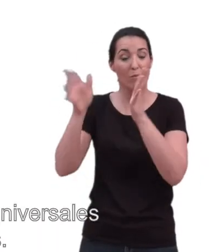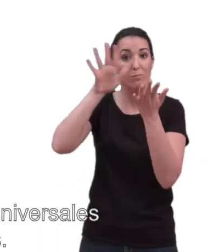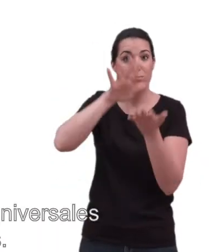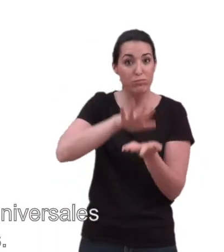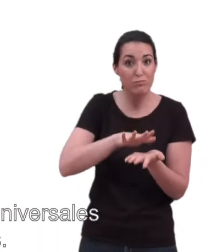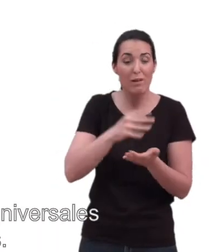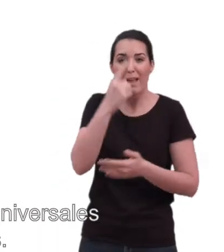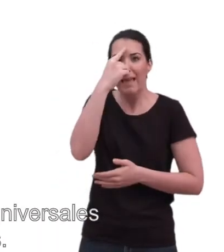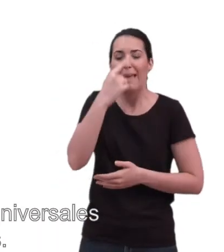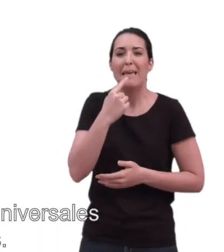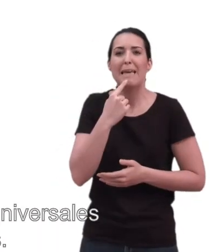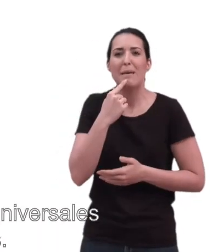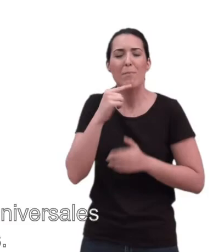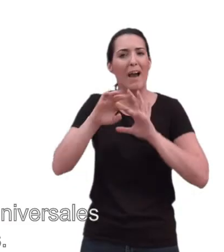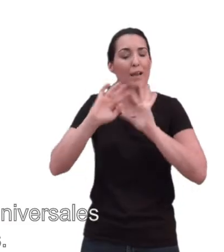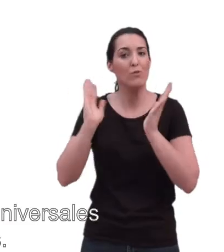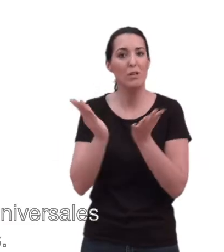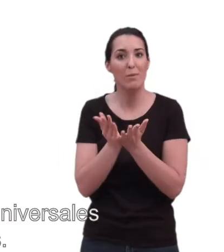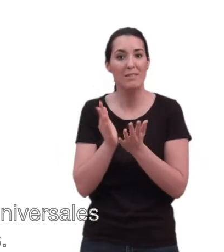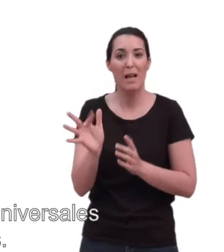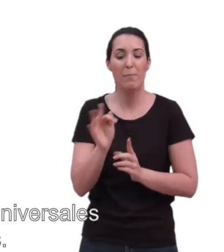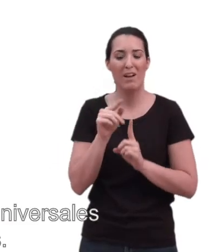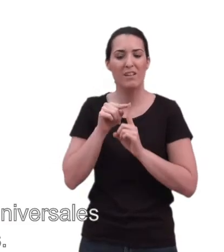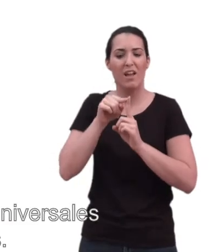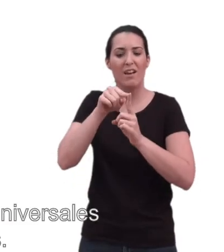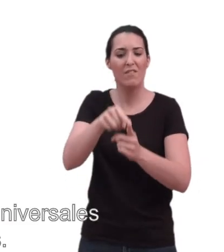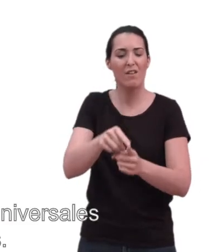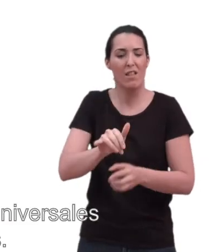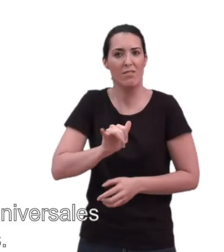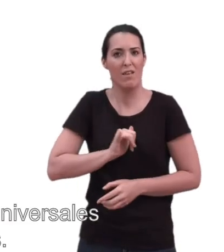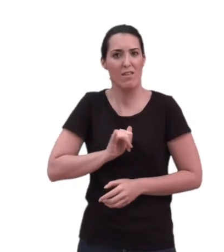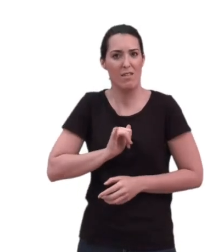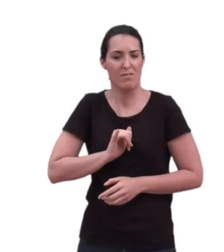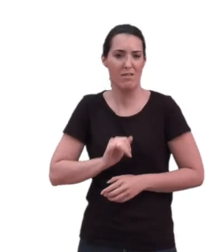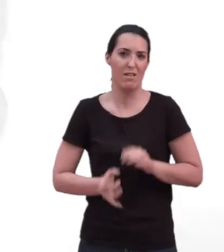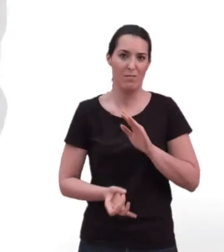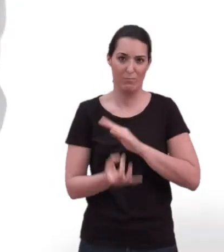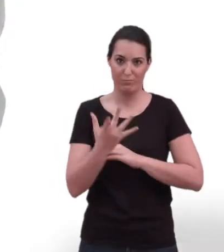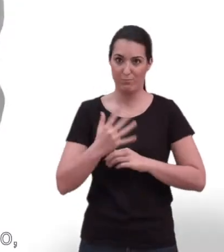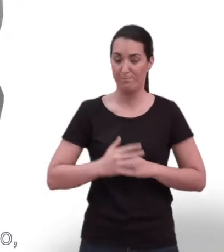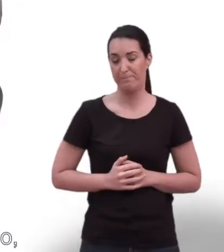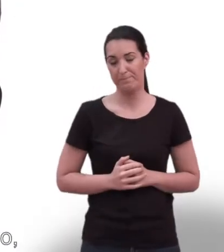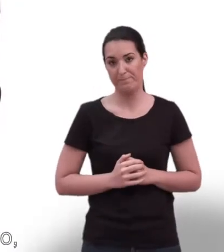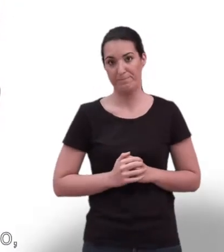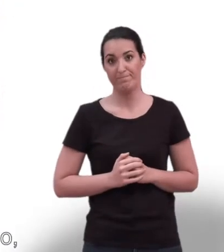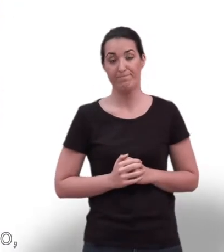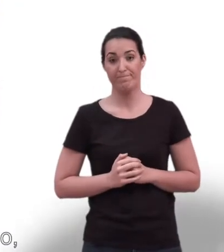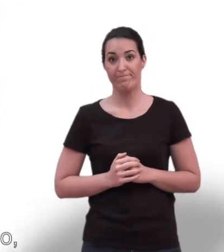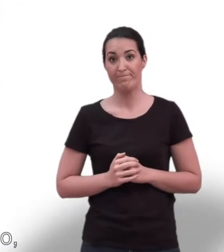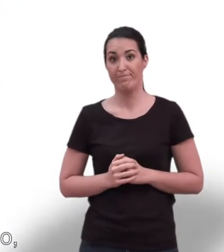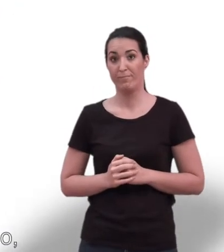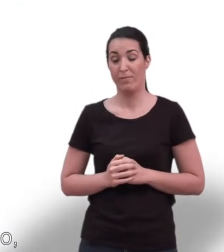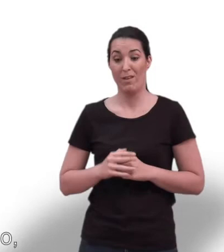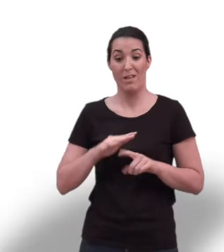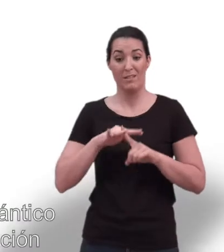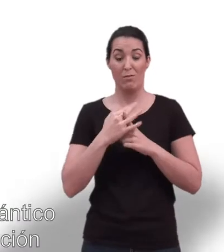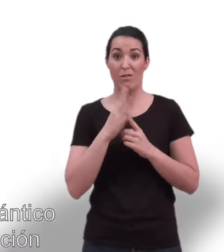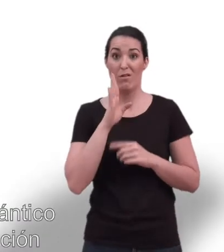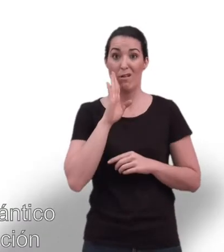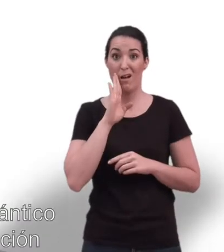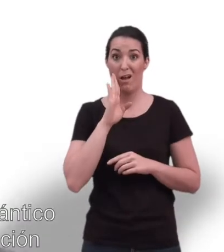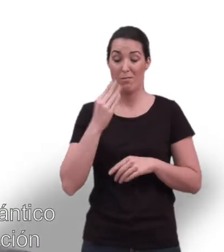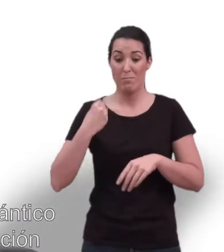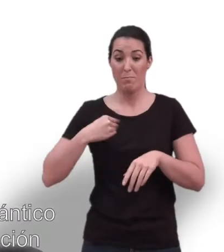en motivos universales y en referentes identitarios. En paralelo a este fenómeno, la revisión